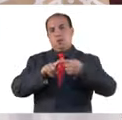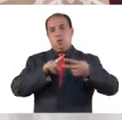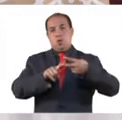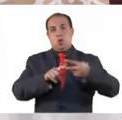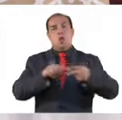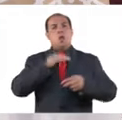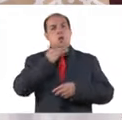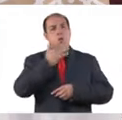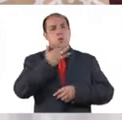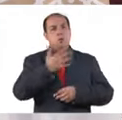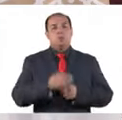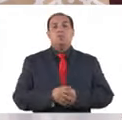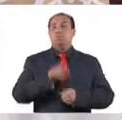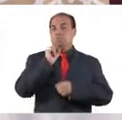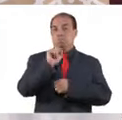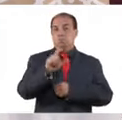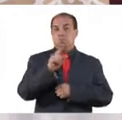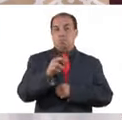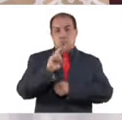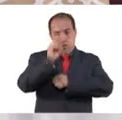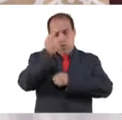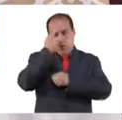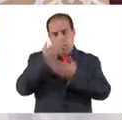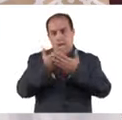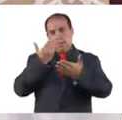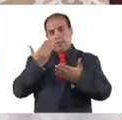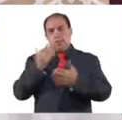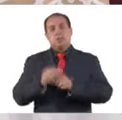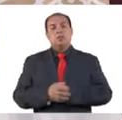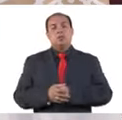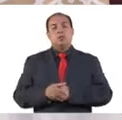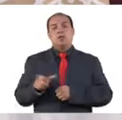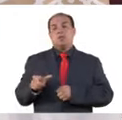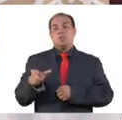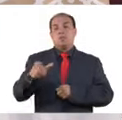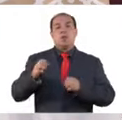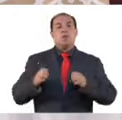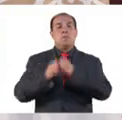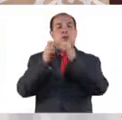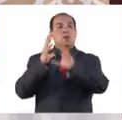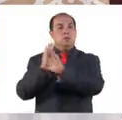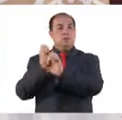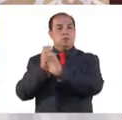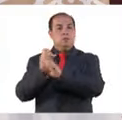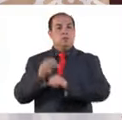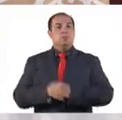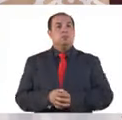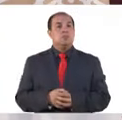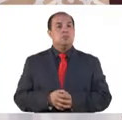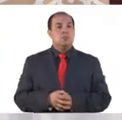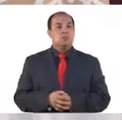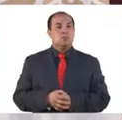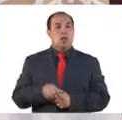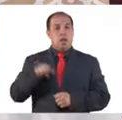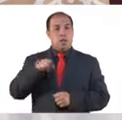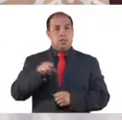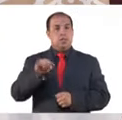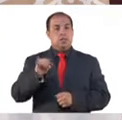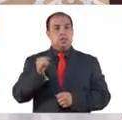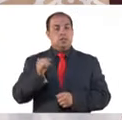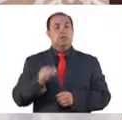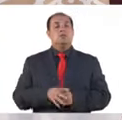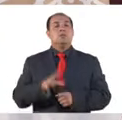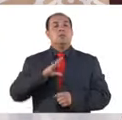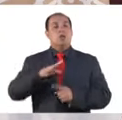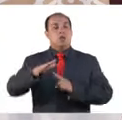emisiones. Lo mismo, recordarán que cuando se puso la ciclovía emergente en Metrobús, estábamos en el contexto, en Insurgentes, estábamos en el contexto de